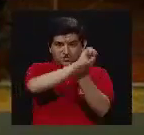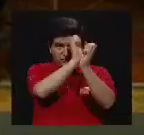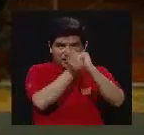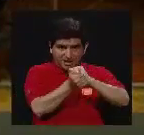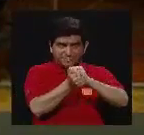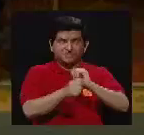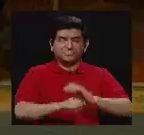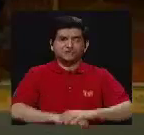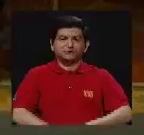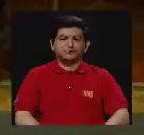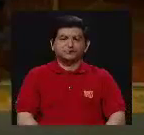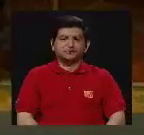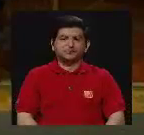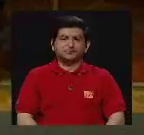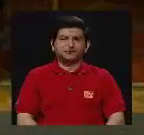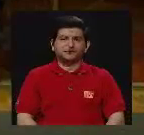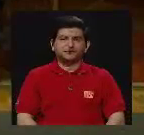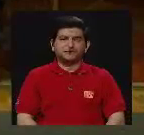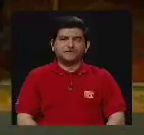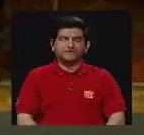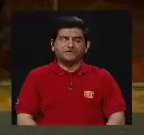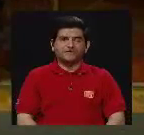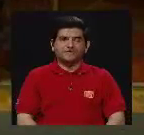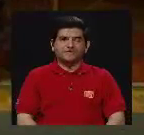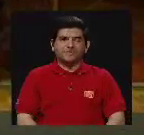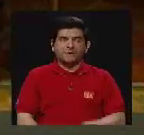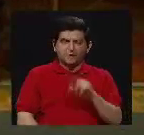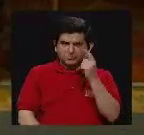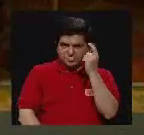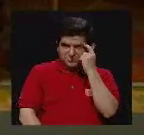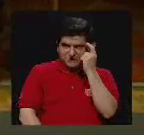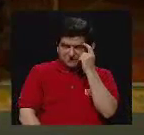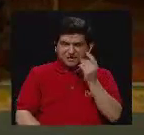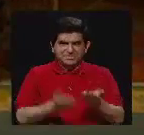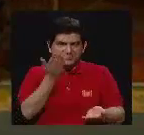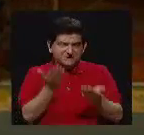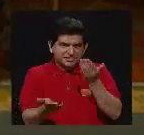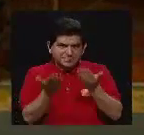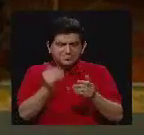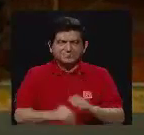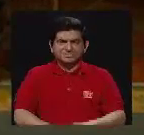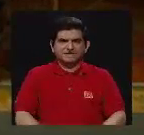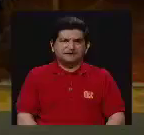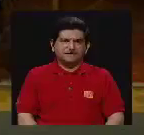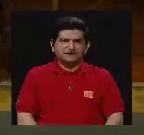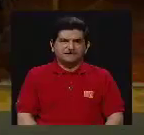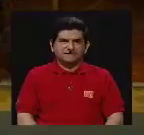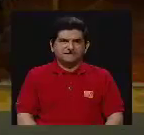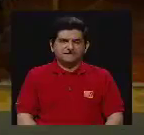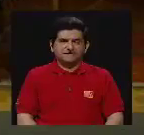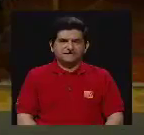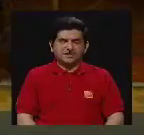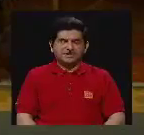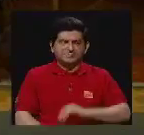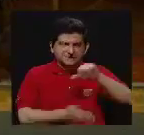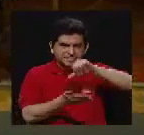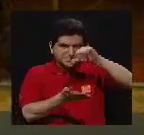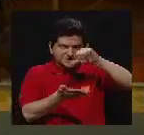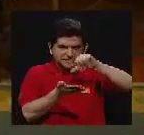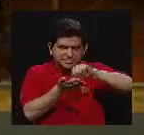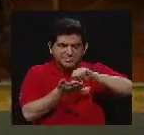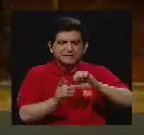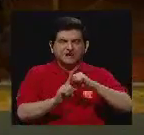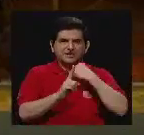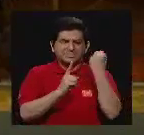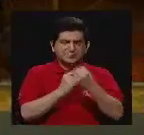de estos cambios, ¿qué te parece si llevamos el punto